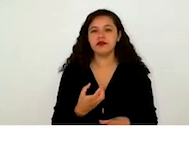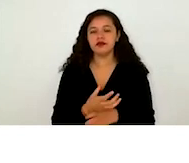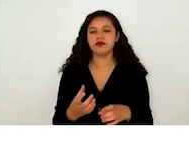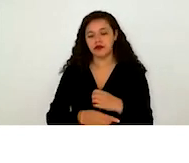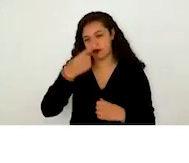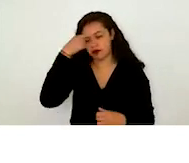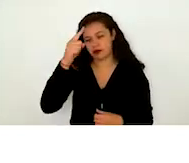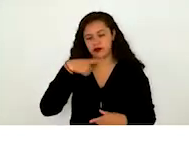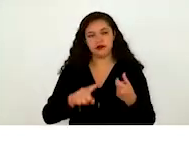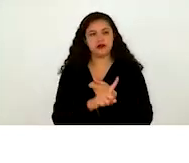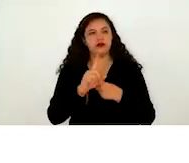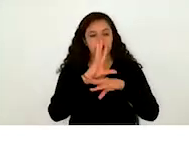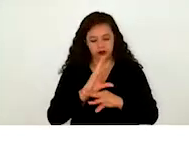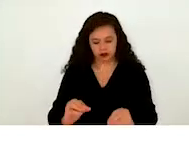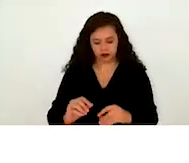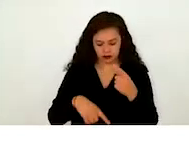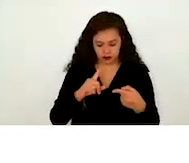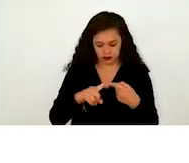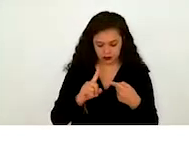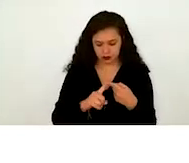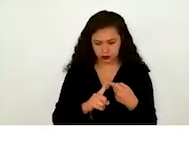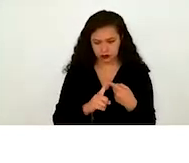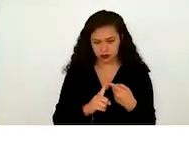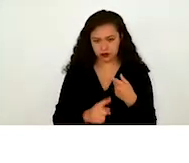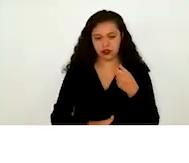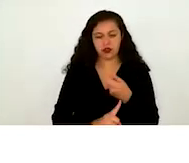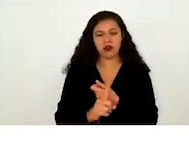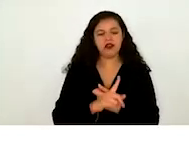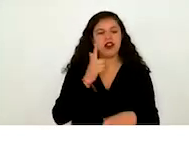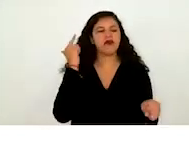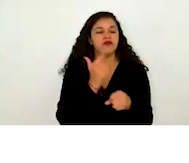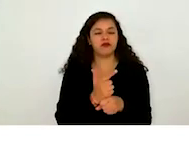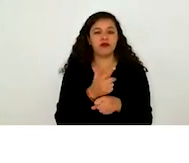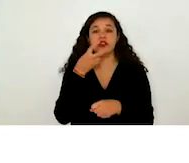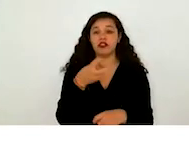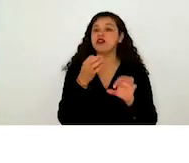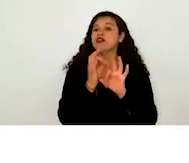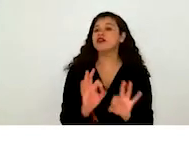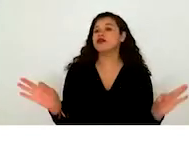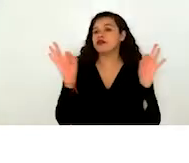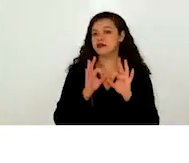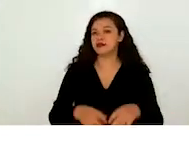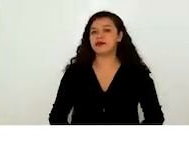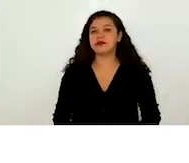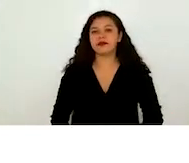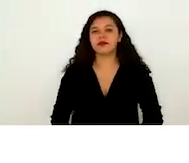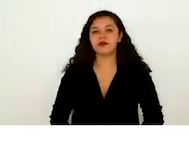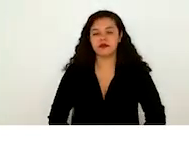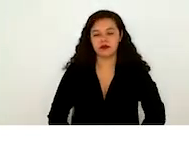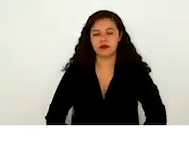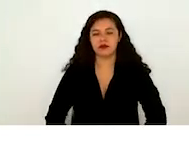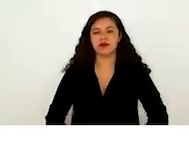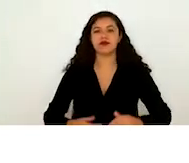solucionar conflictos el primero darme cuenta que es un conflicto es un elemento esencial muy bien vamos vamos a la